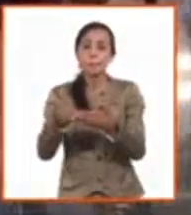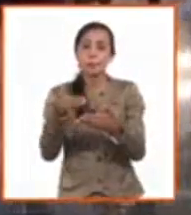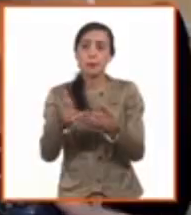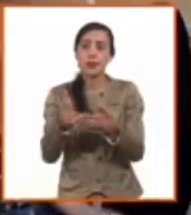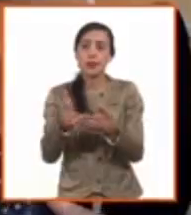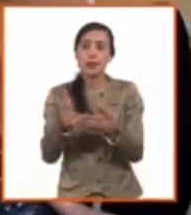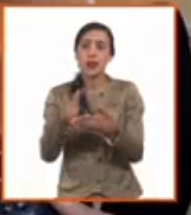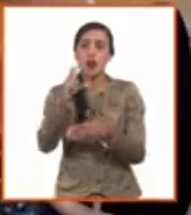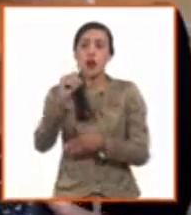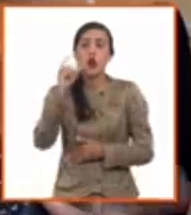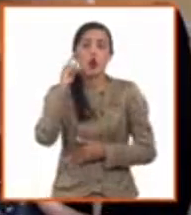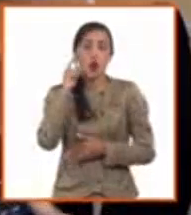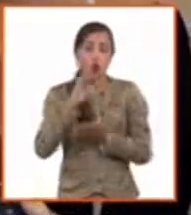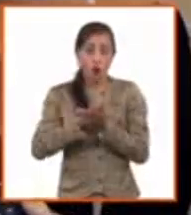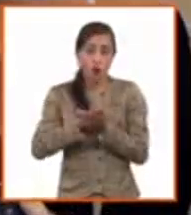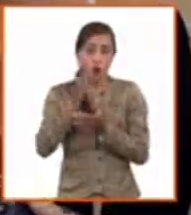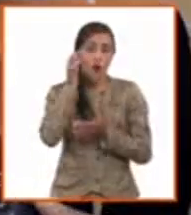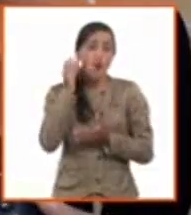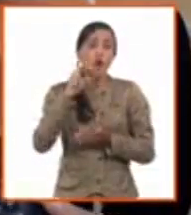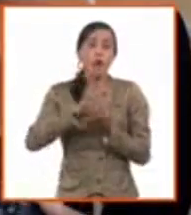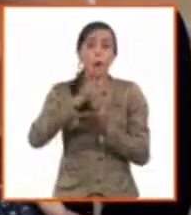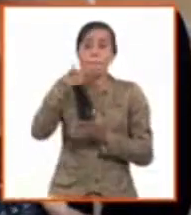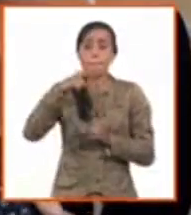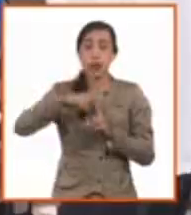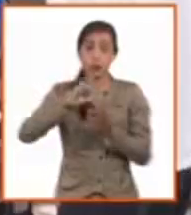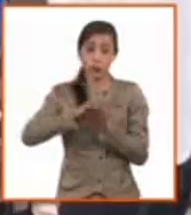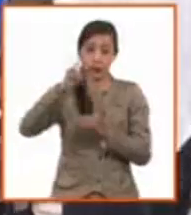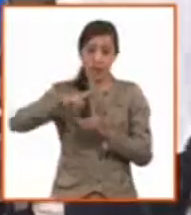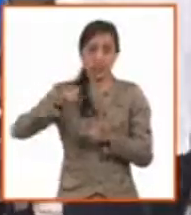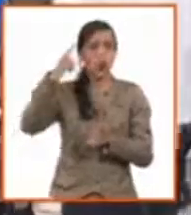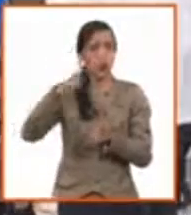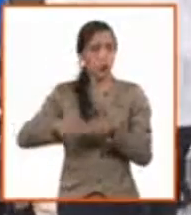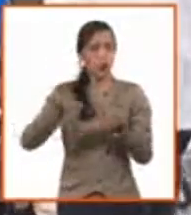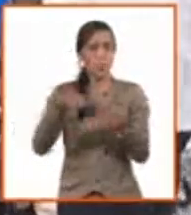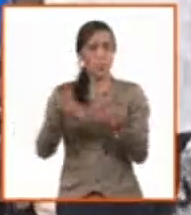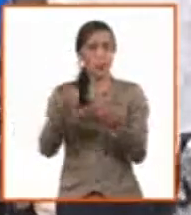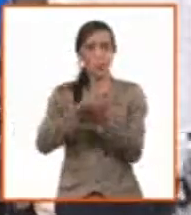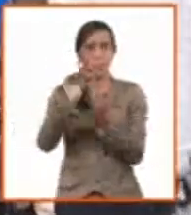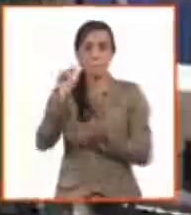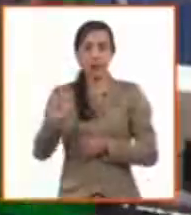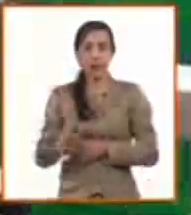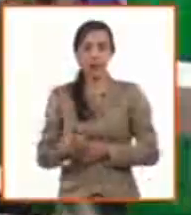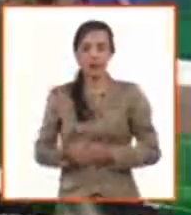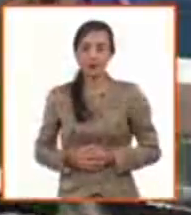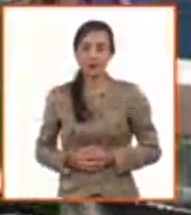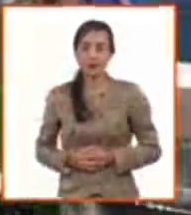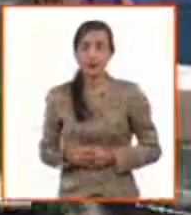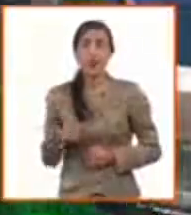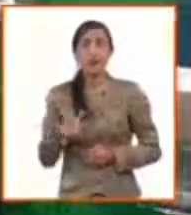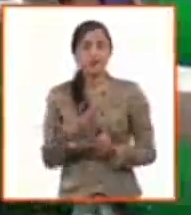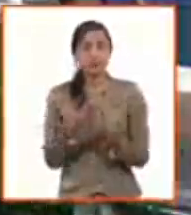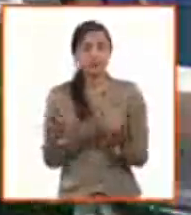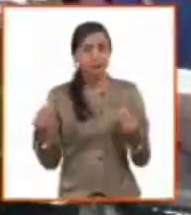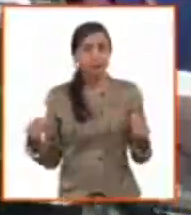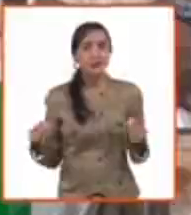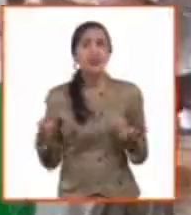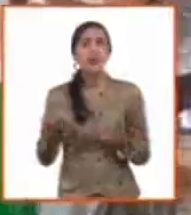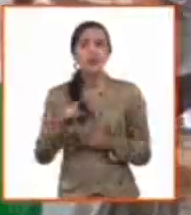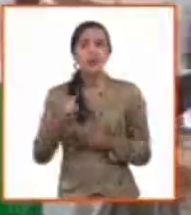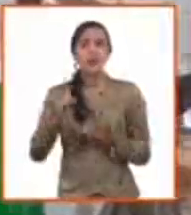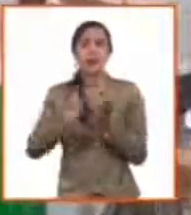de conformar en matanza el sense en mayabeque múltiples ventajas en el monitoreo del uso energético